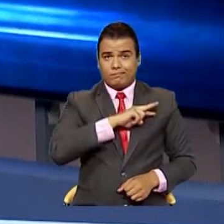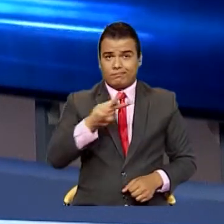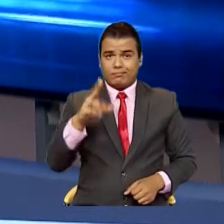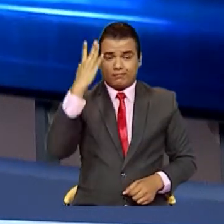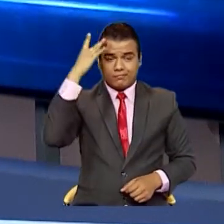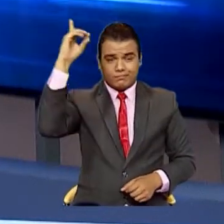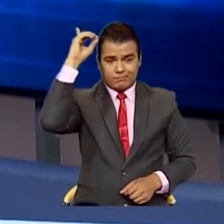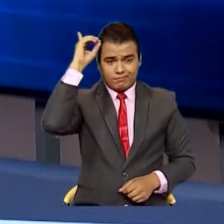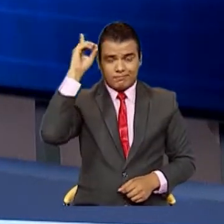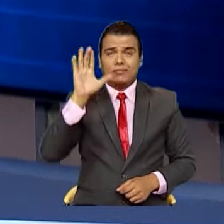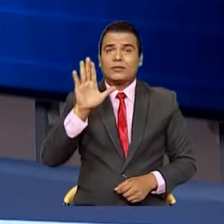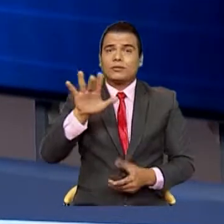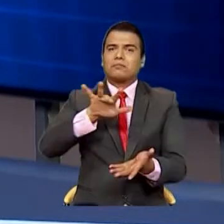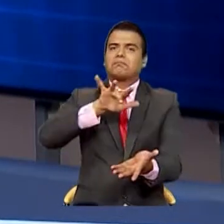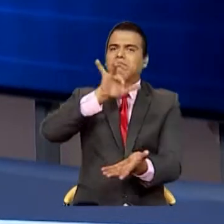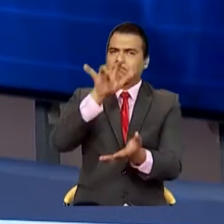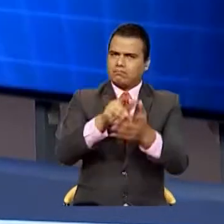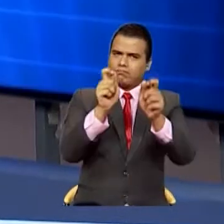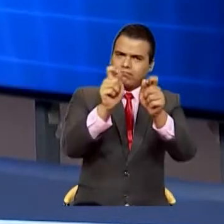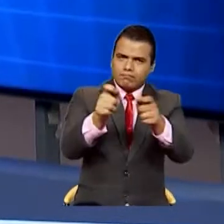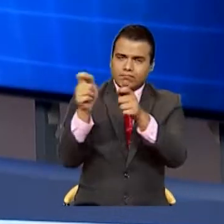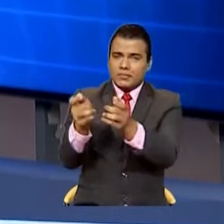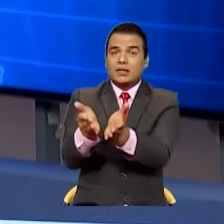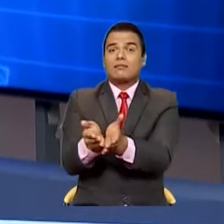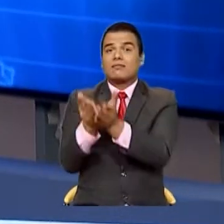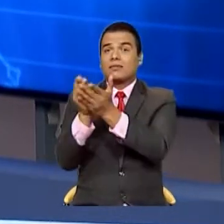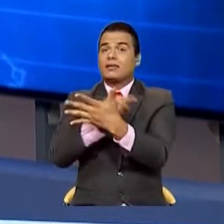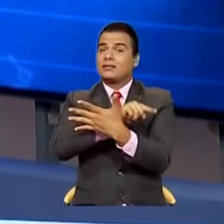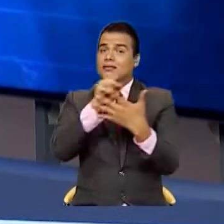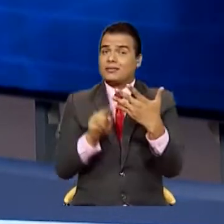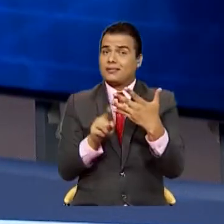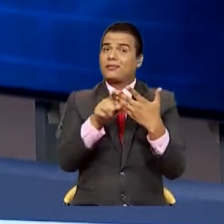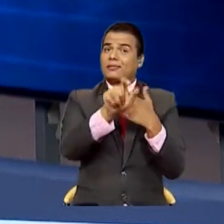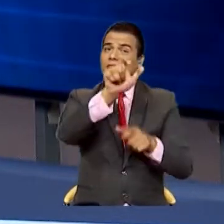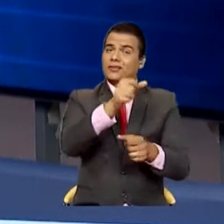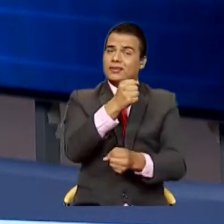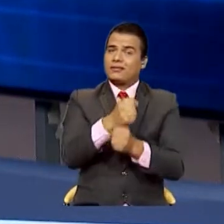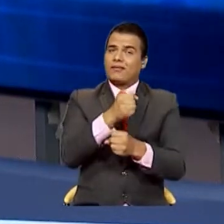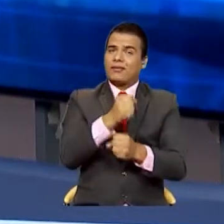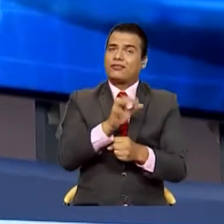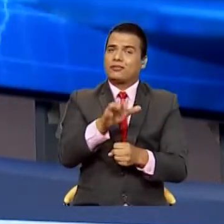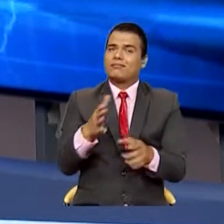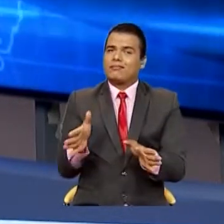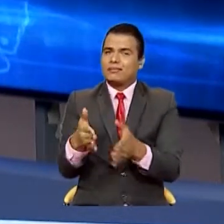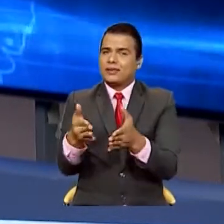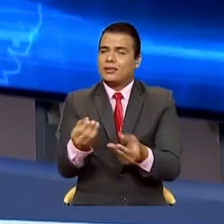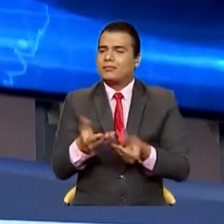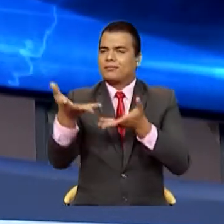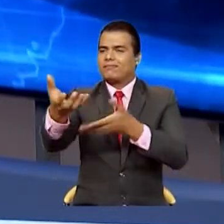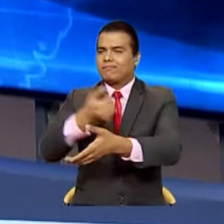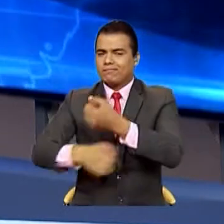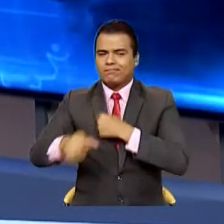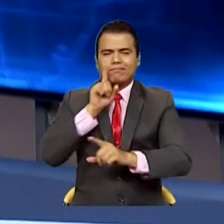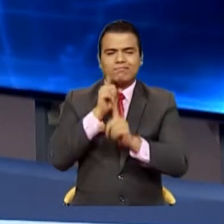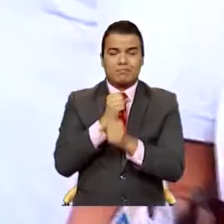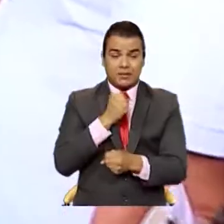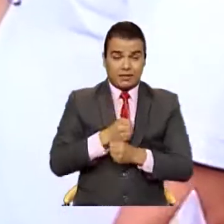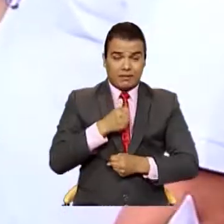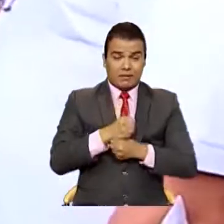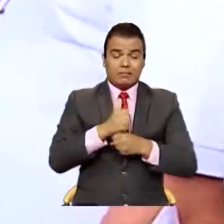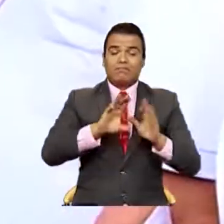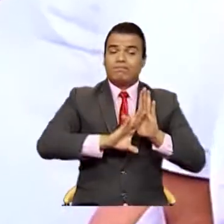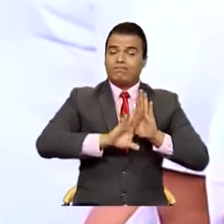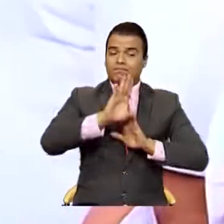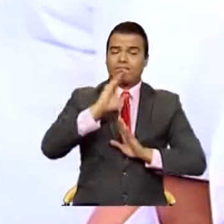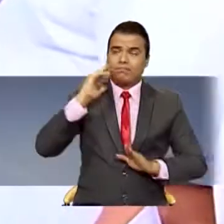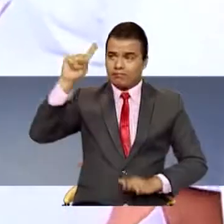Dilian Francisca Toro, entregó 5 lanchas a pescadores de esta región para promover sus labores productivas.